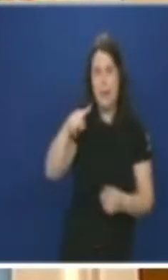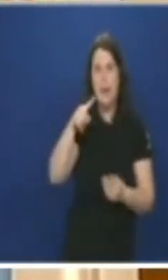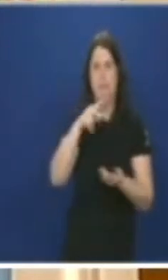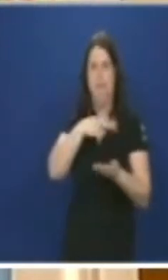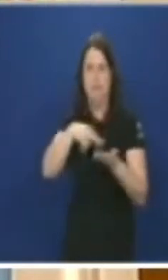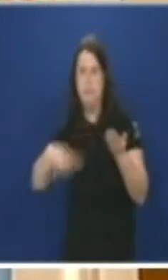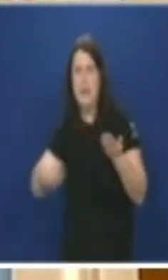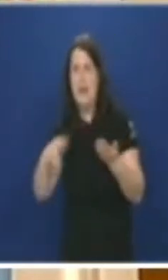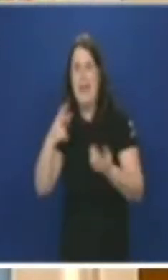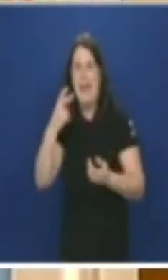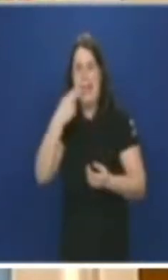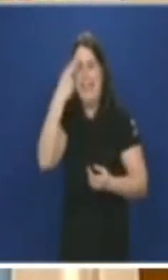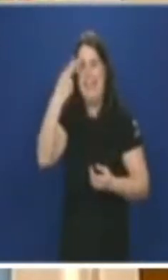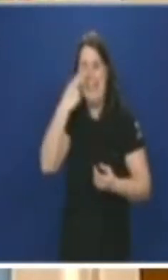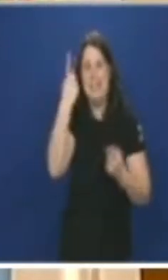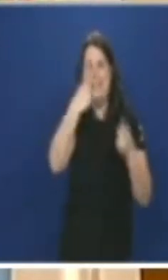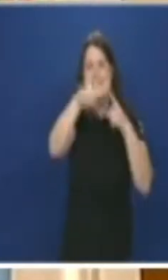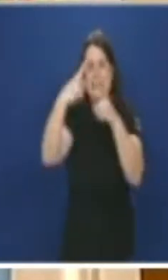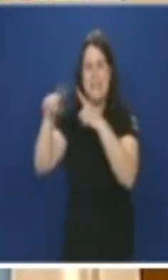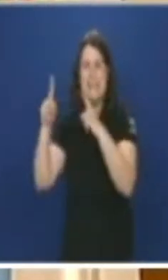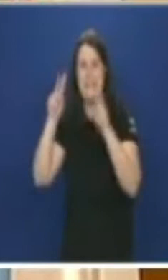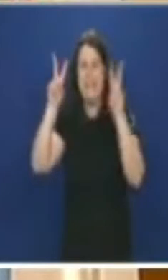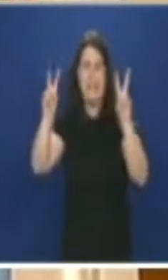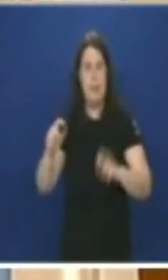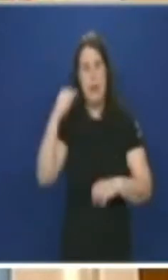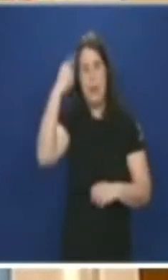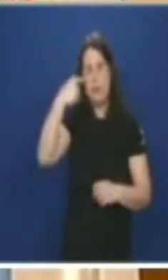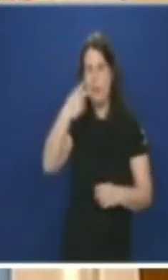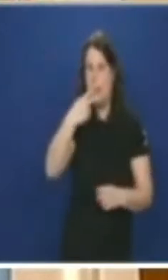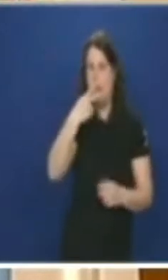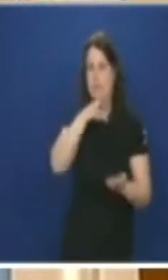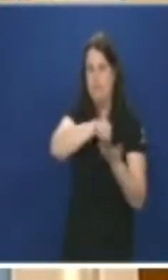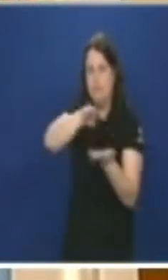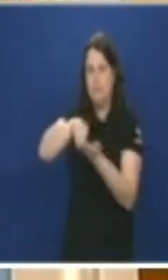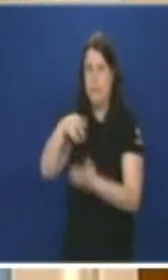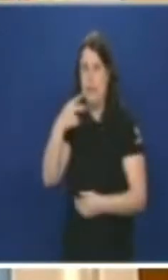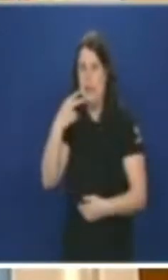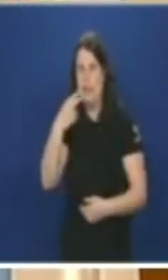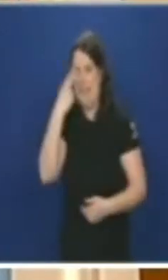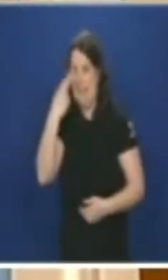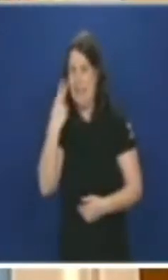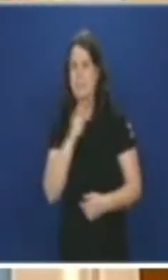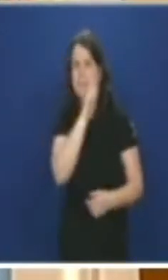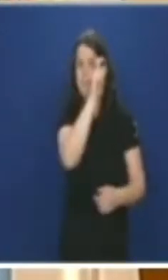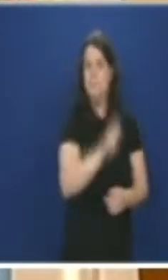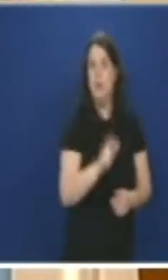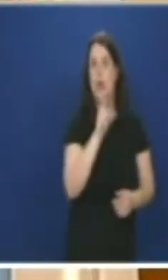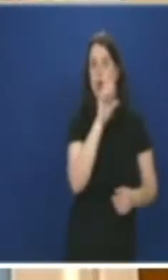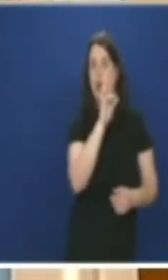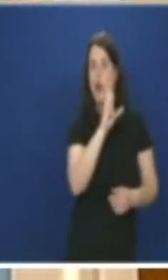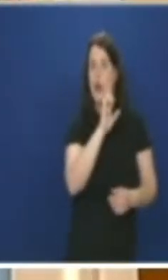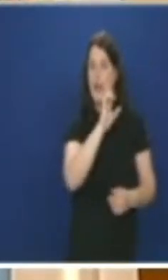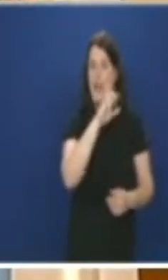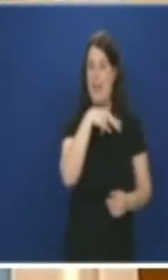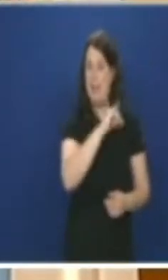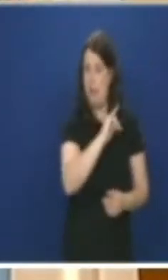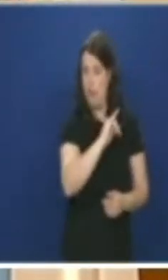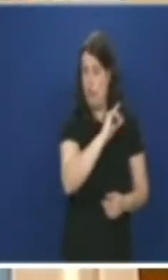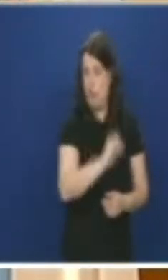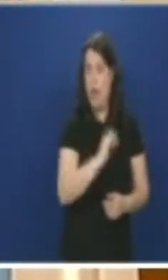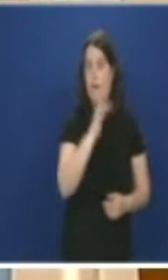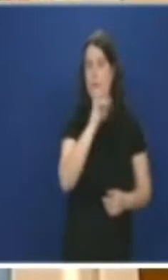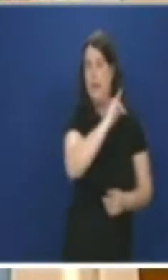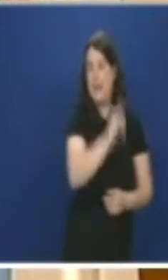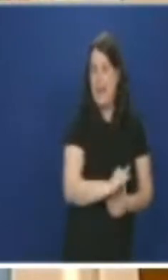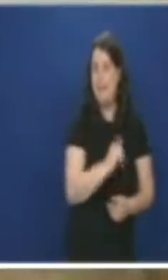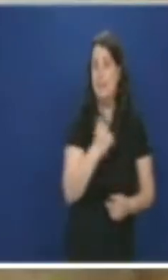todas as manifestacións vitais da cultura. Como afirmou Xaquín Lorenzo Fernández, o Xocas, con motivo